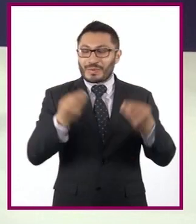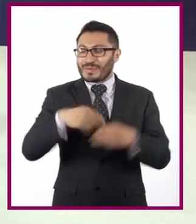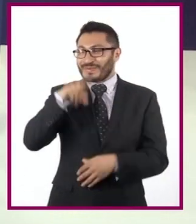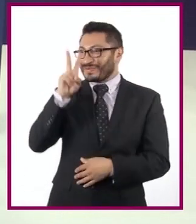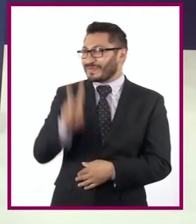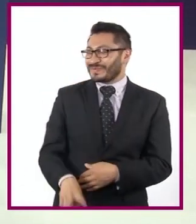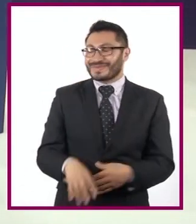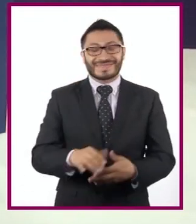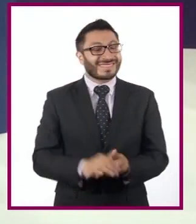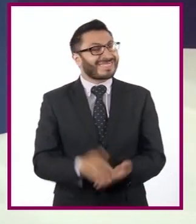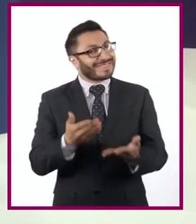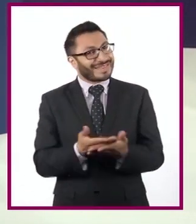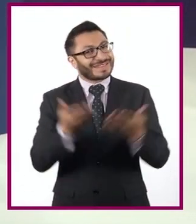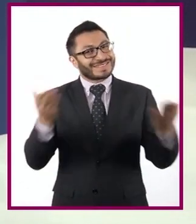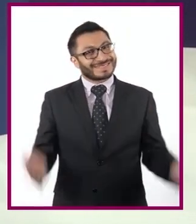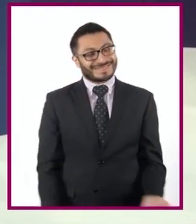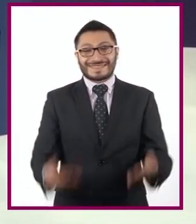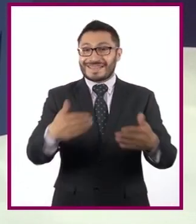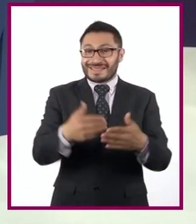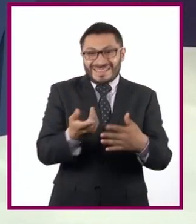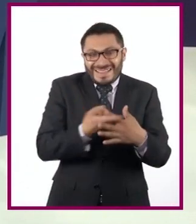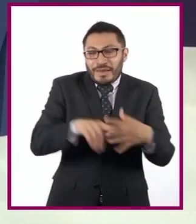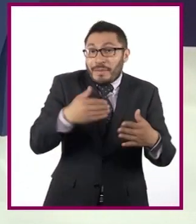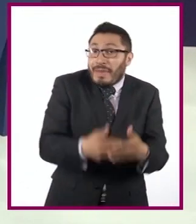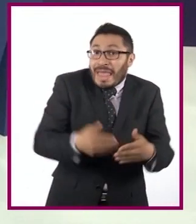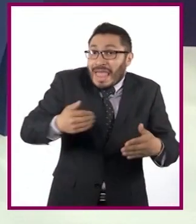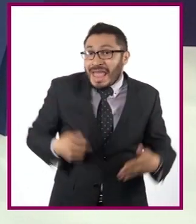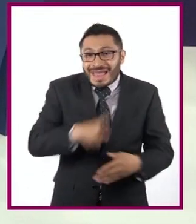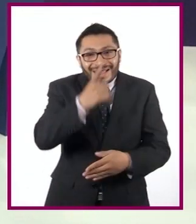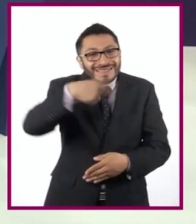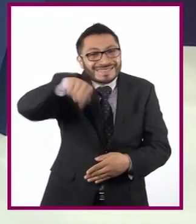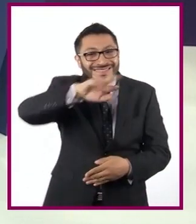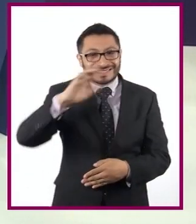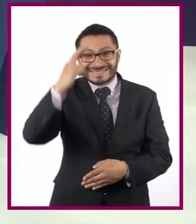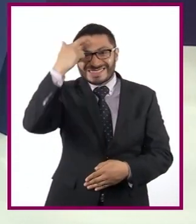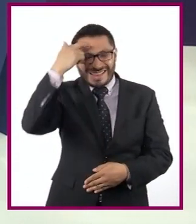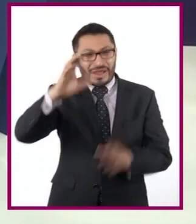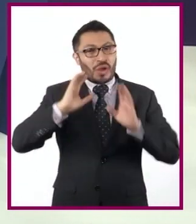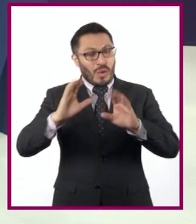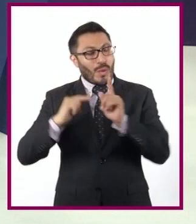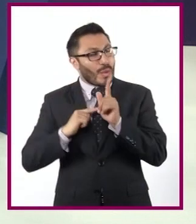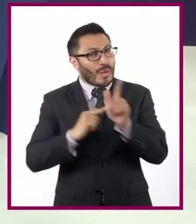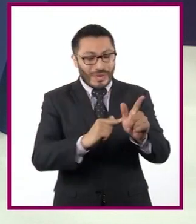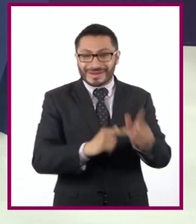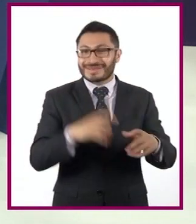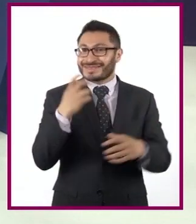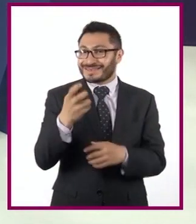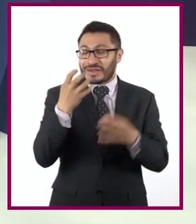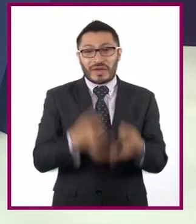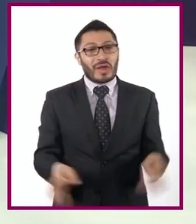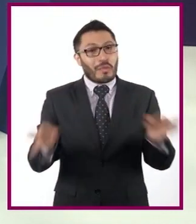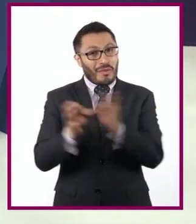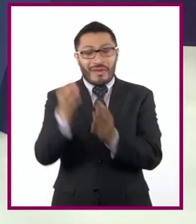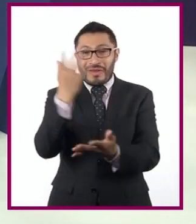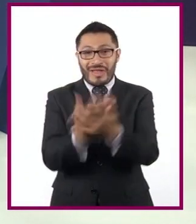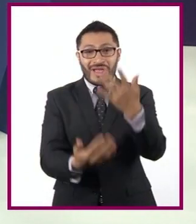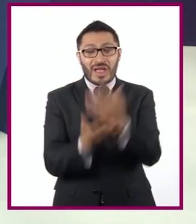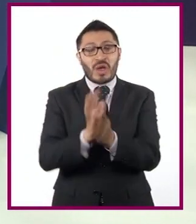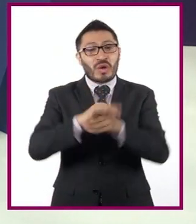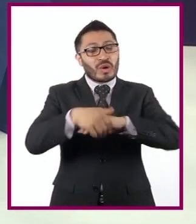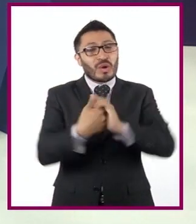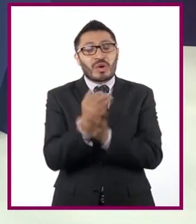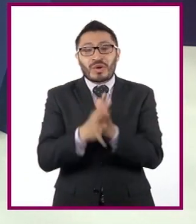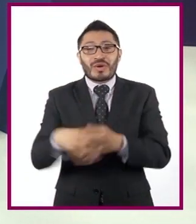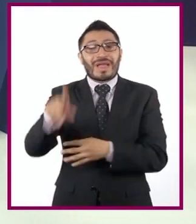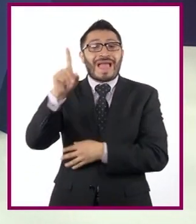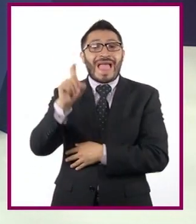profesora. Ahora sí, antes de iniciar, les recuerdo que debemos seguir cuidándonos lavando frecuentemente nuestras manos con agua y